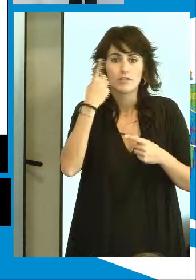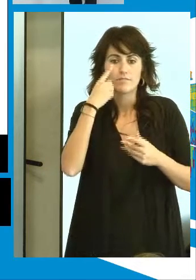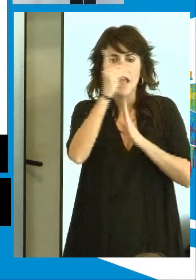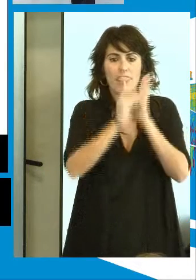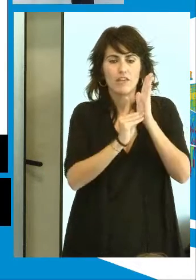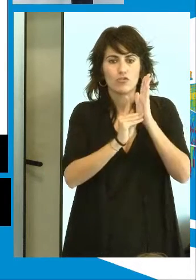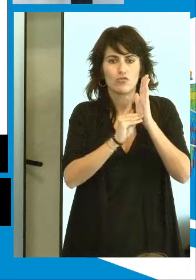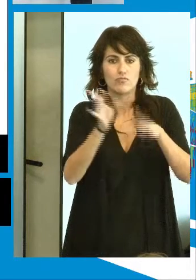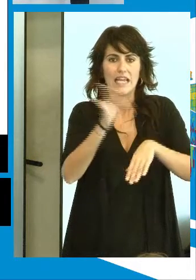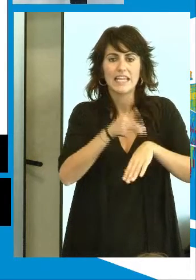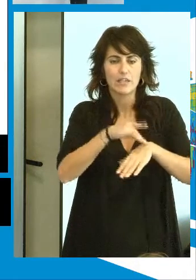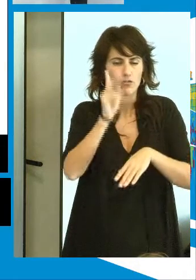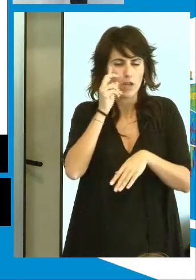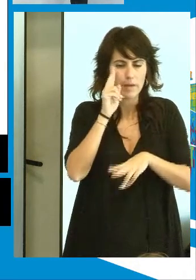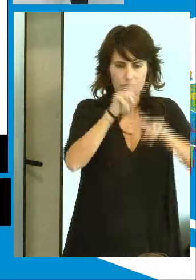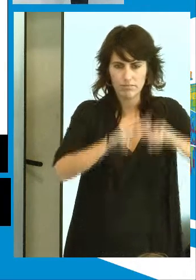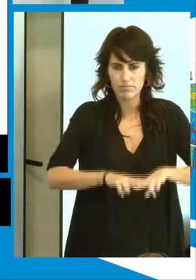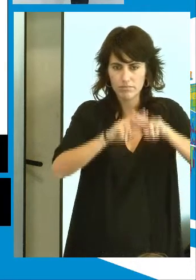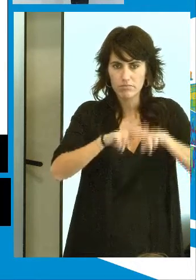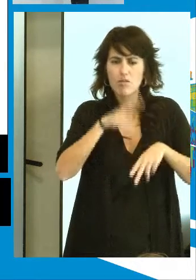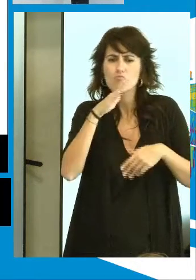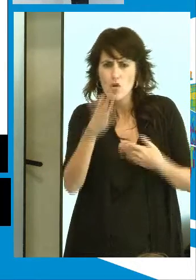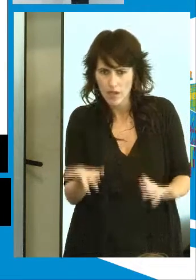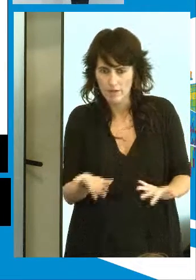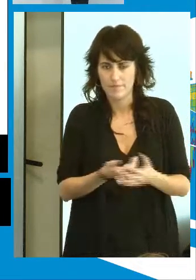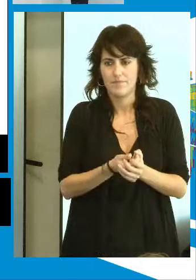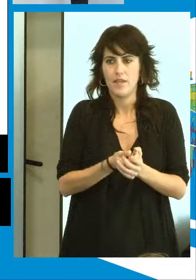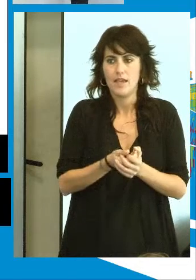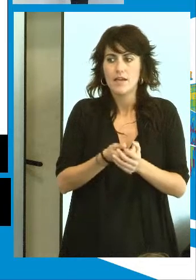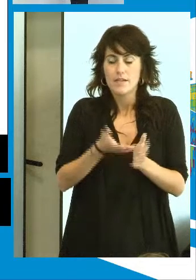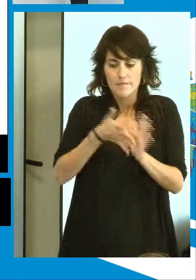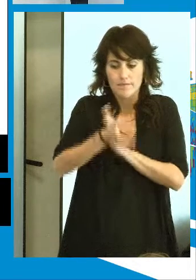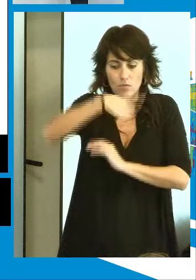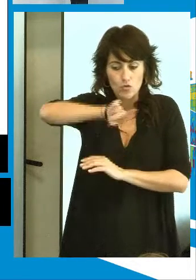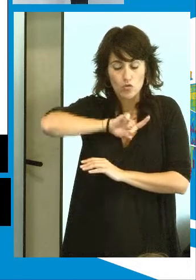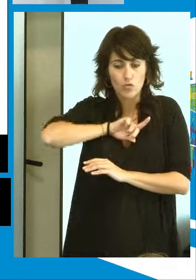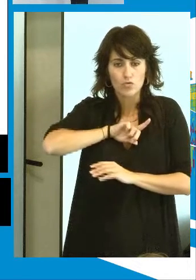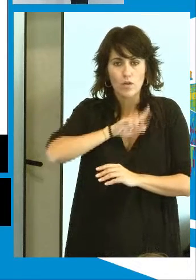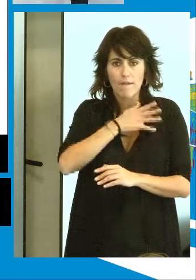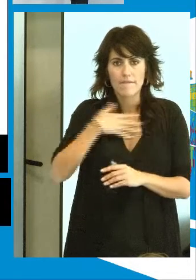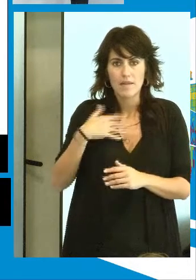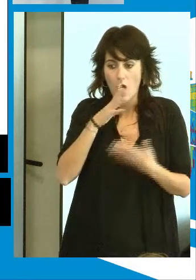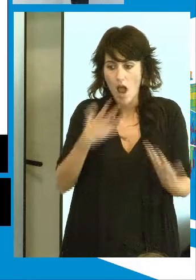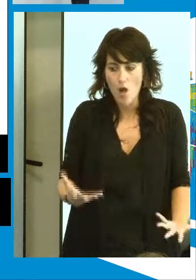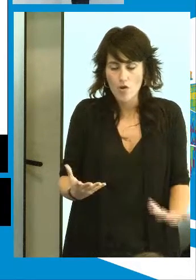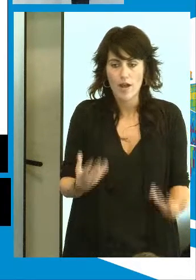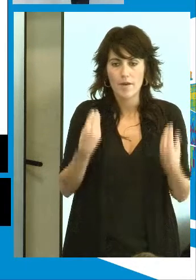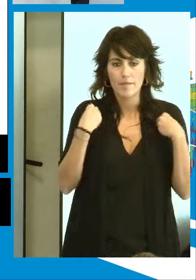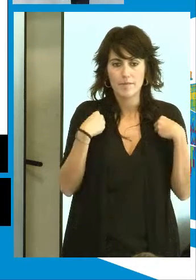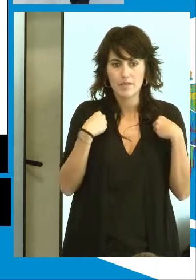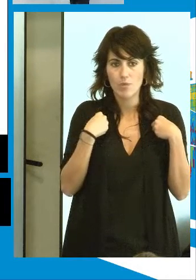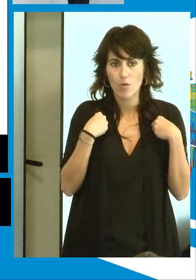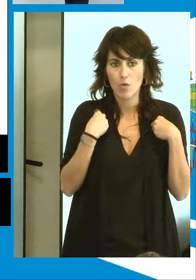datos clínicos. ¿Por qué queremos hacer esta interpolación con datos clínicos? Porque nosotros, que ahora mismo pues,